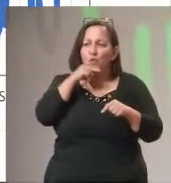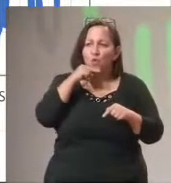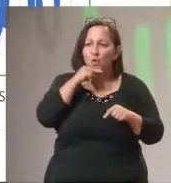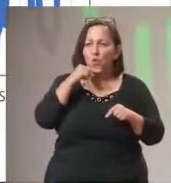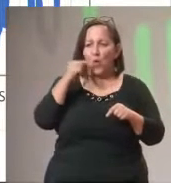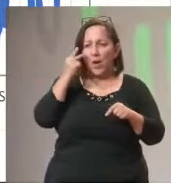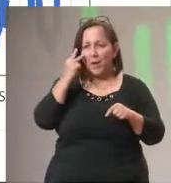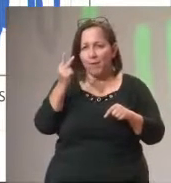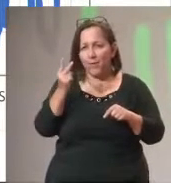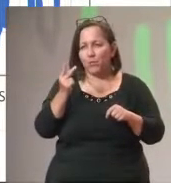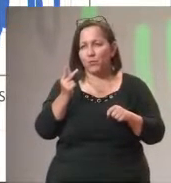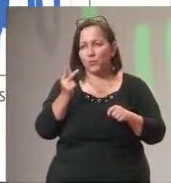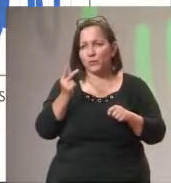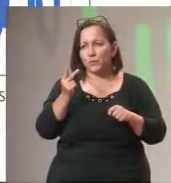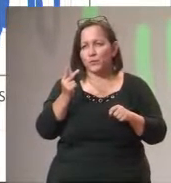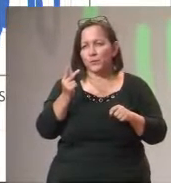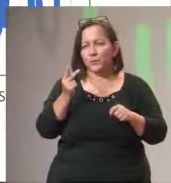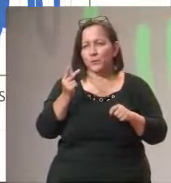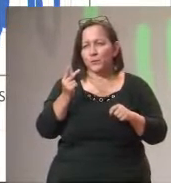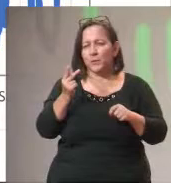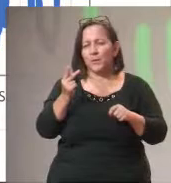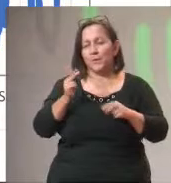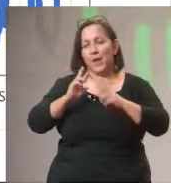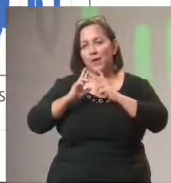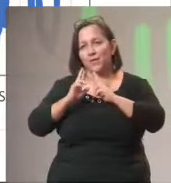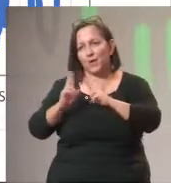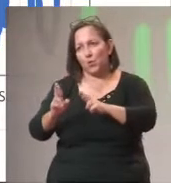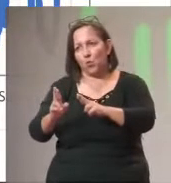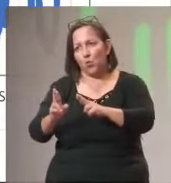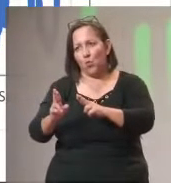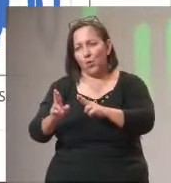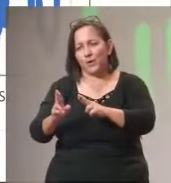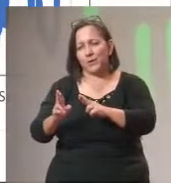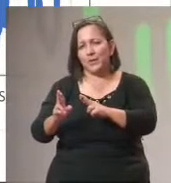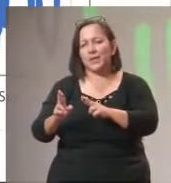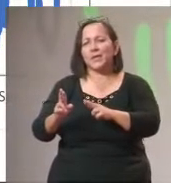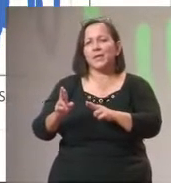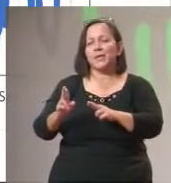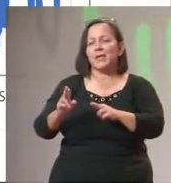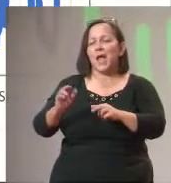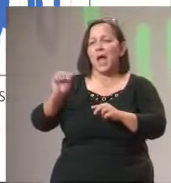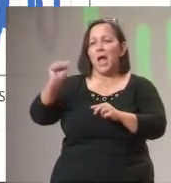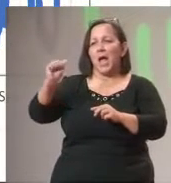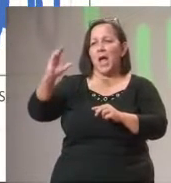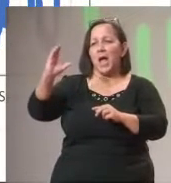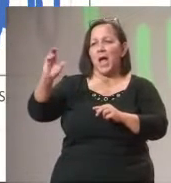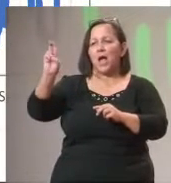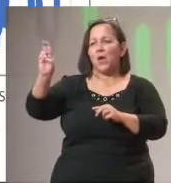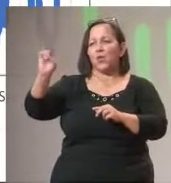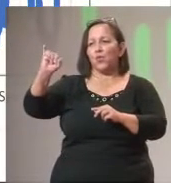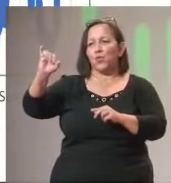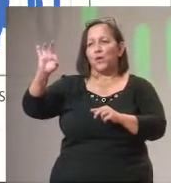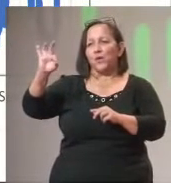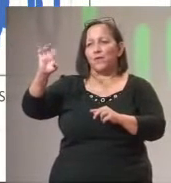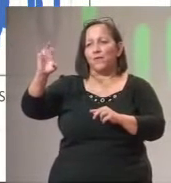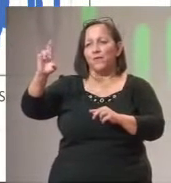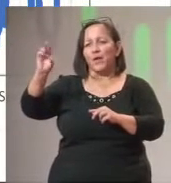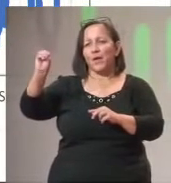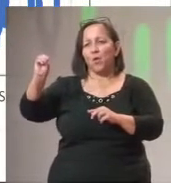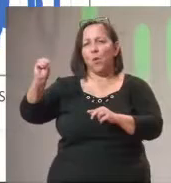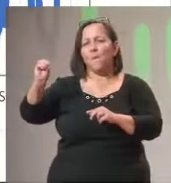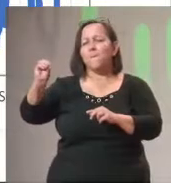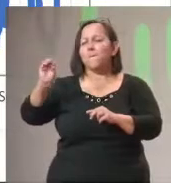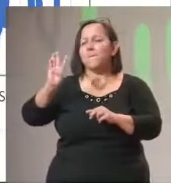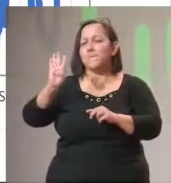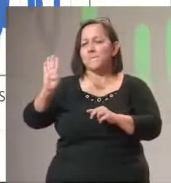es la respuesta del acuífero Barba en un pozo cercano en la zona central